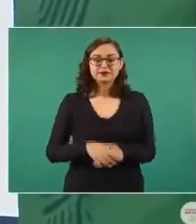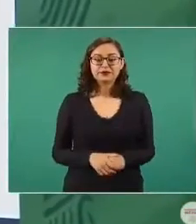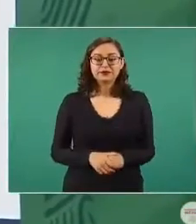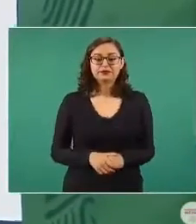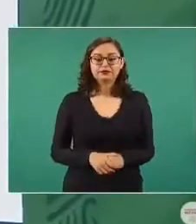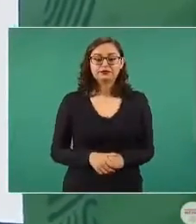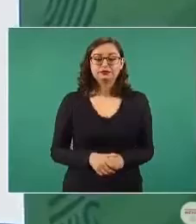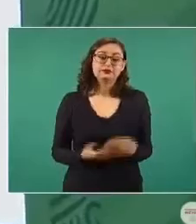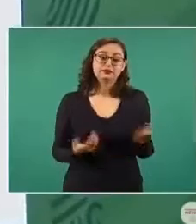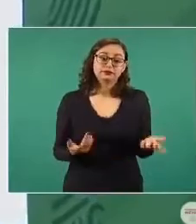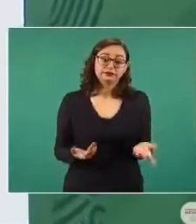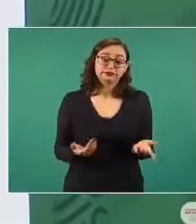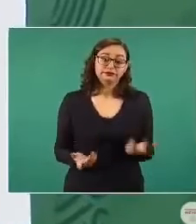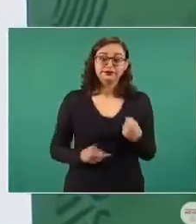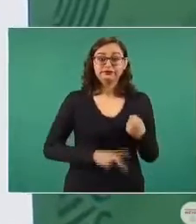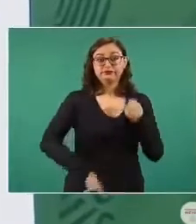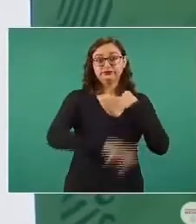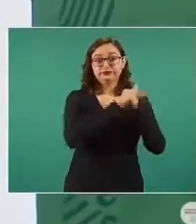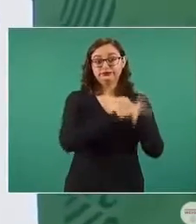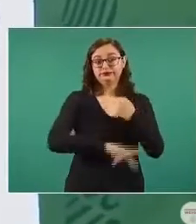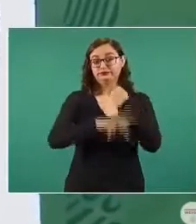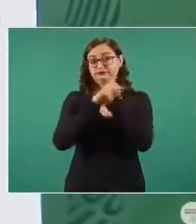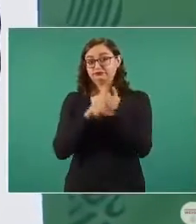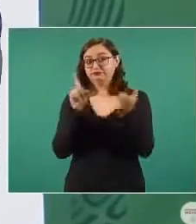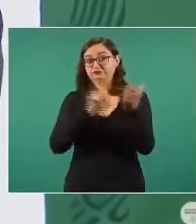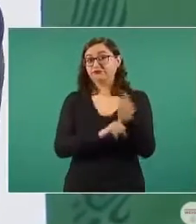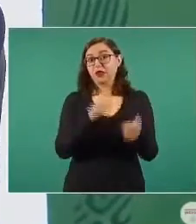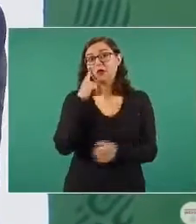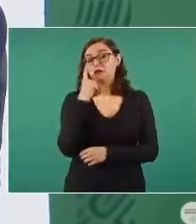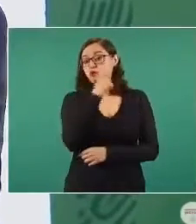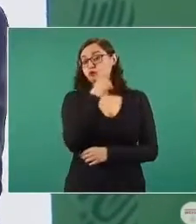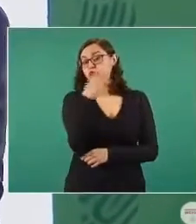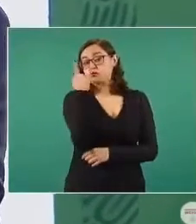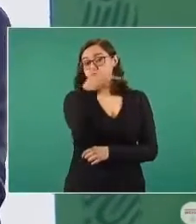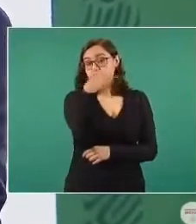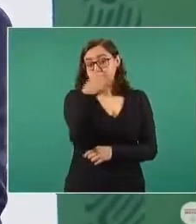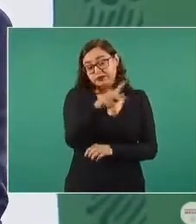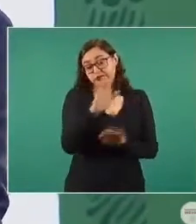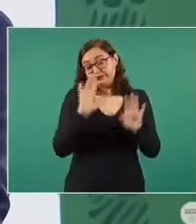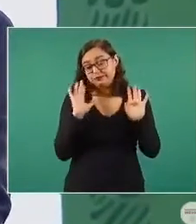pues cada país debe tomar sus decisiones.